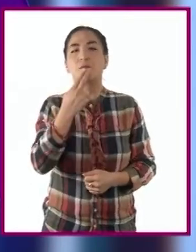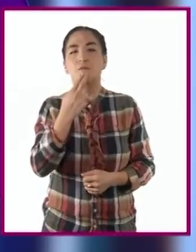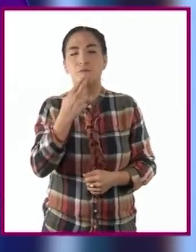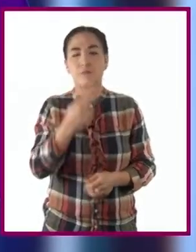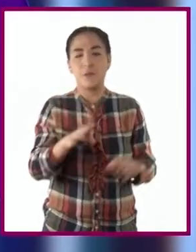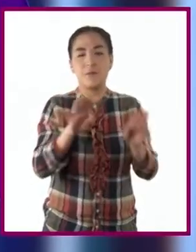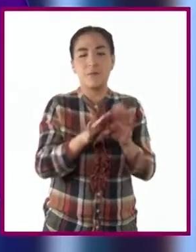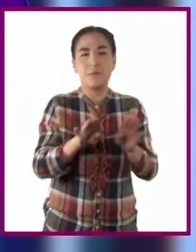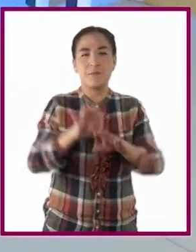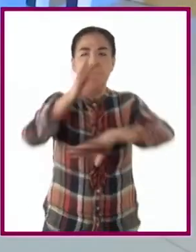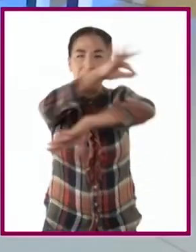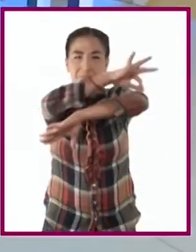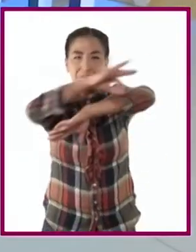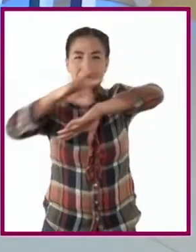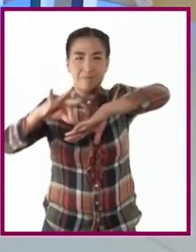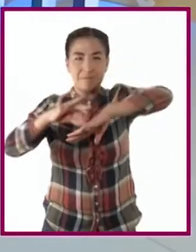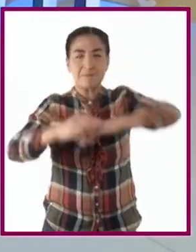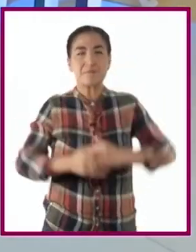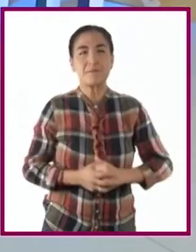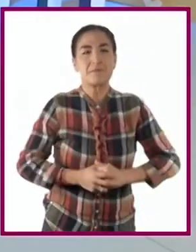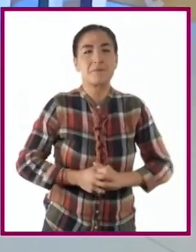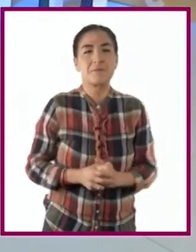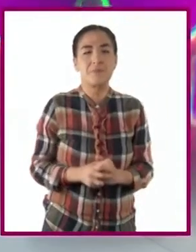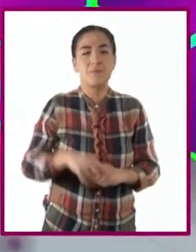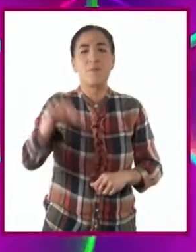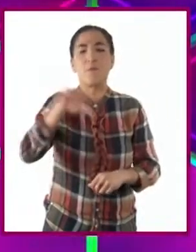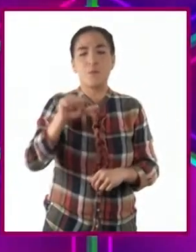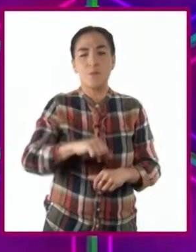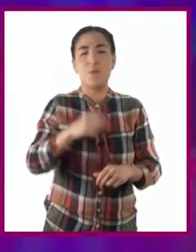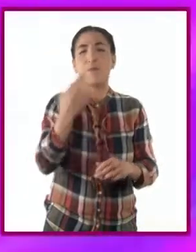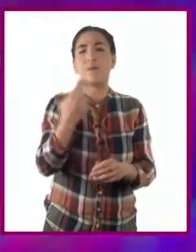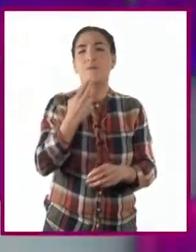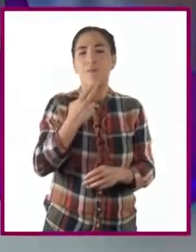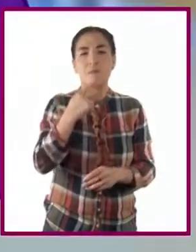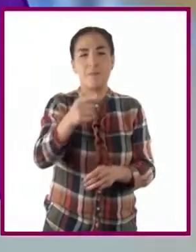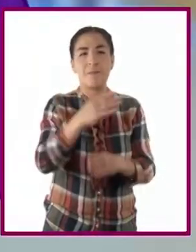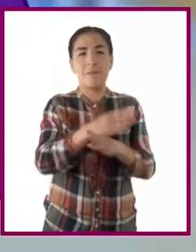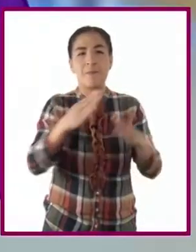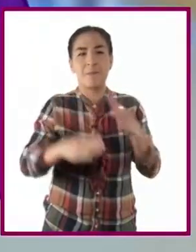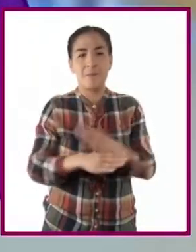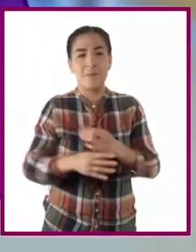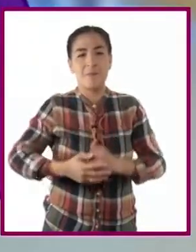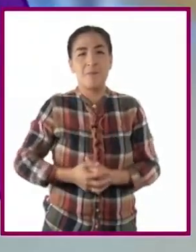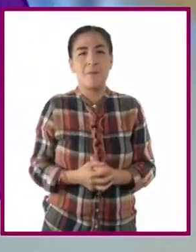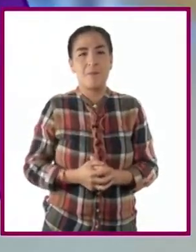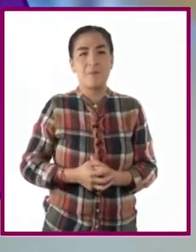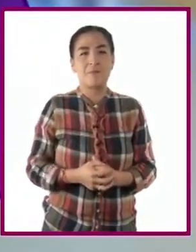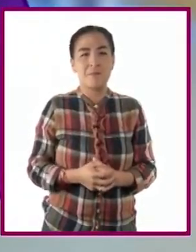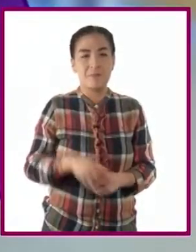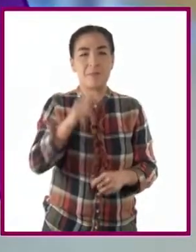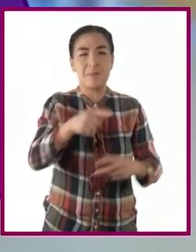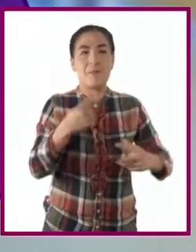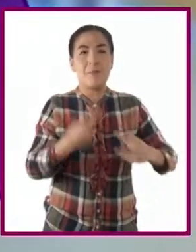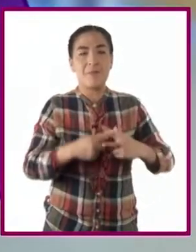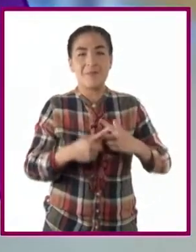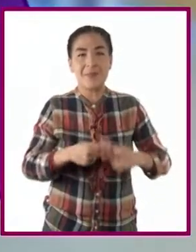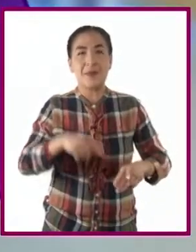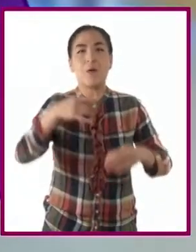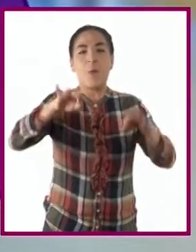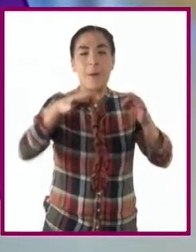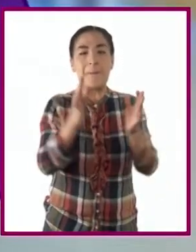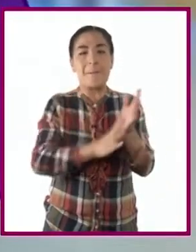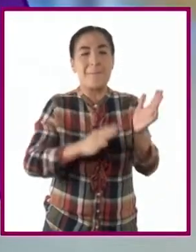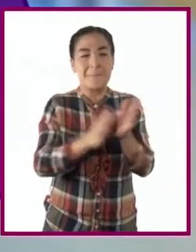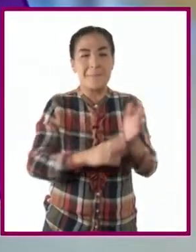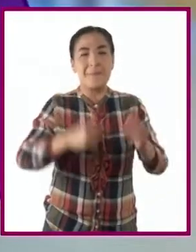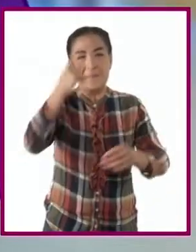las gráficas de línea. Los materiales que utilizarán en esta sesión son su cuaderno de matemáticas u hojas de papel para